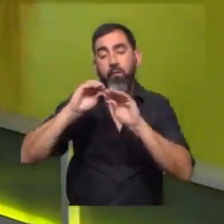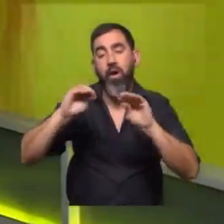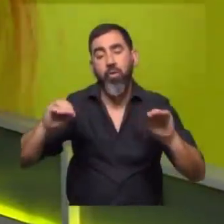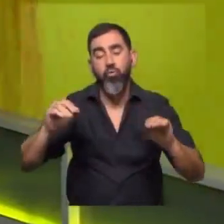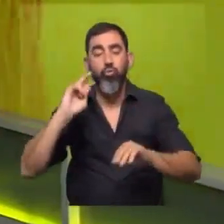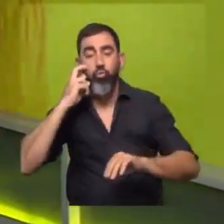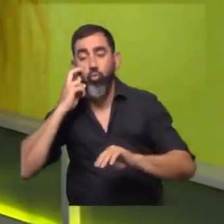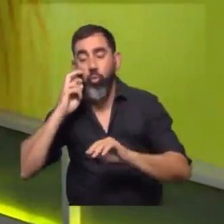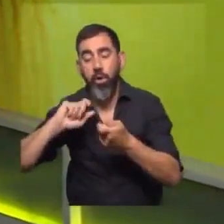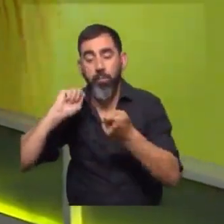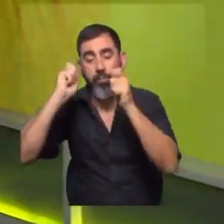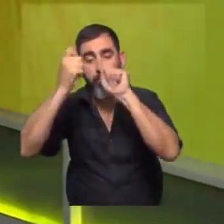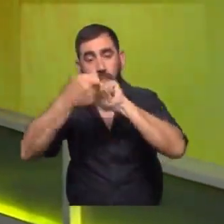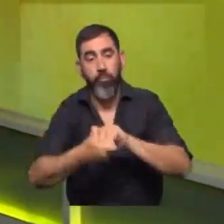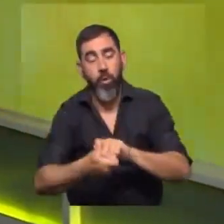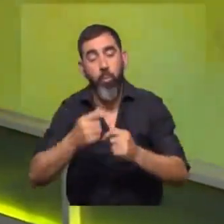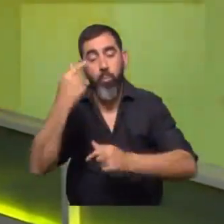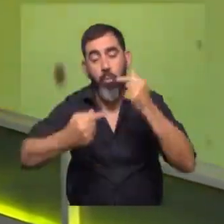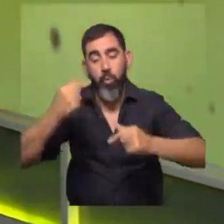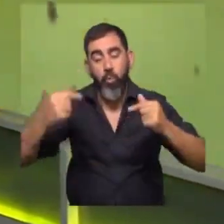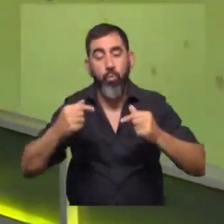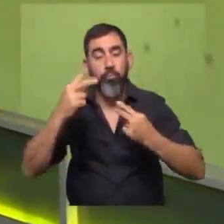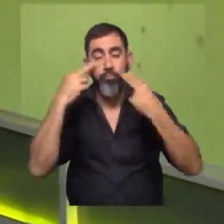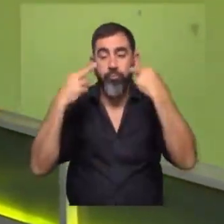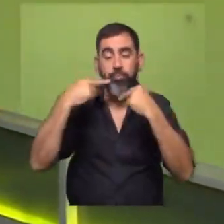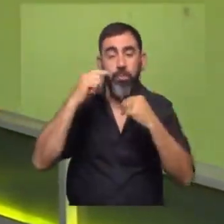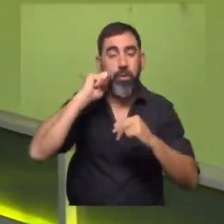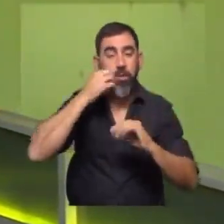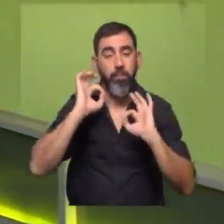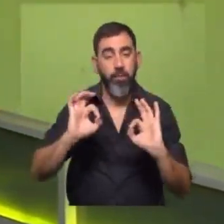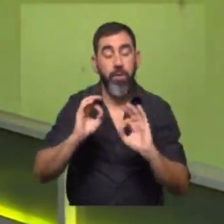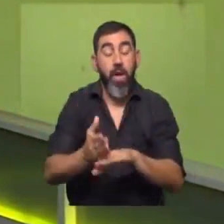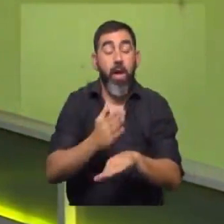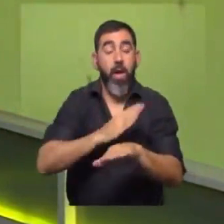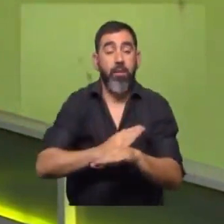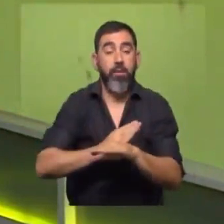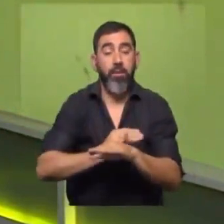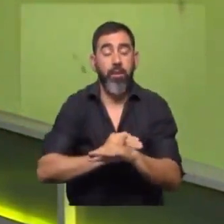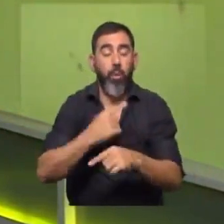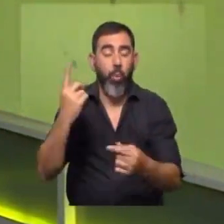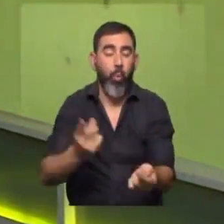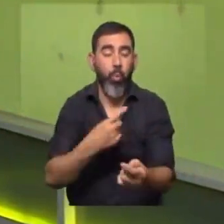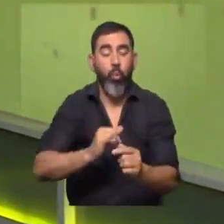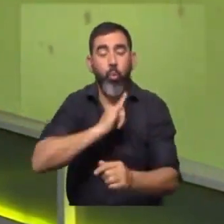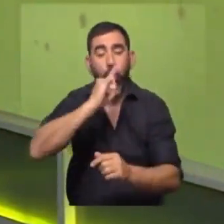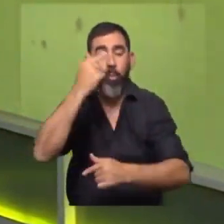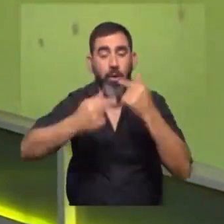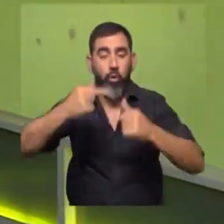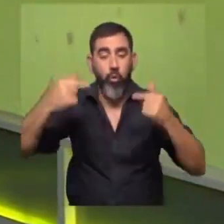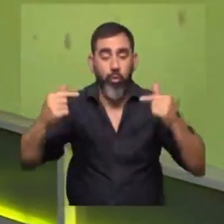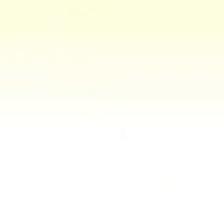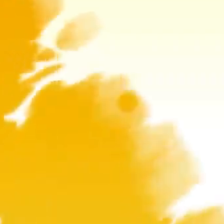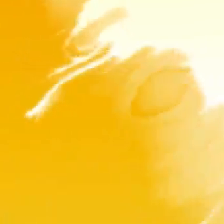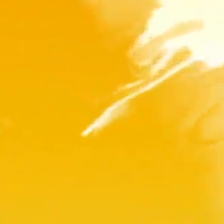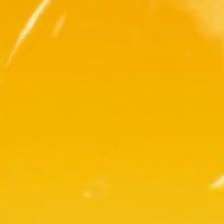vinícola para transformarlos en productos cosméticos. Pero antes de todo esto, nuestro habitual salpicón de noticias